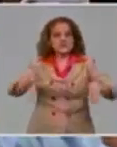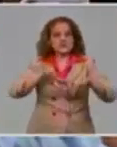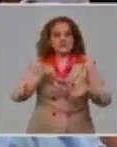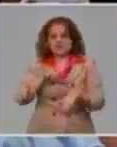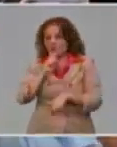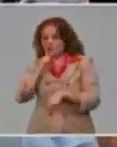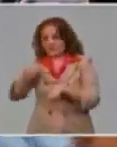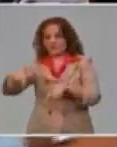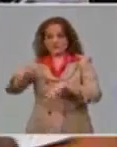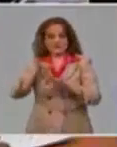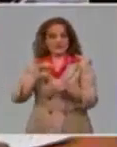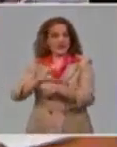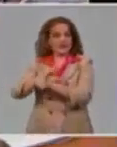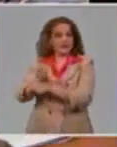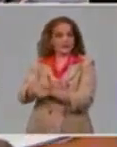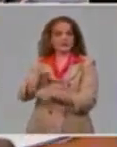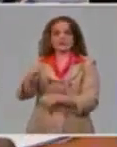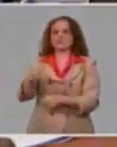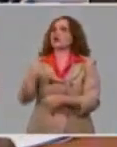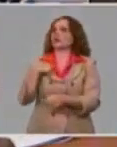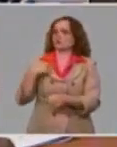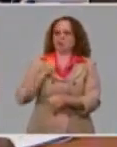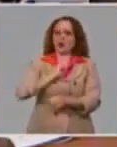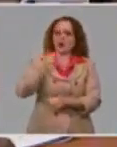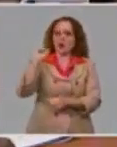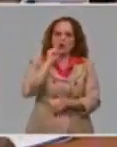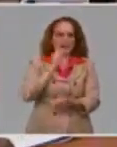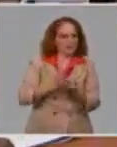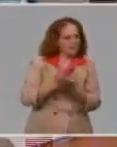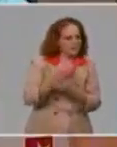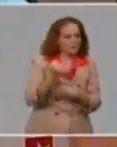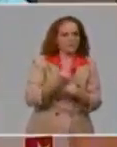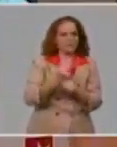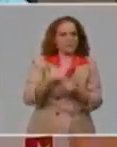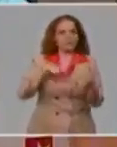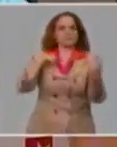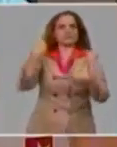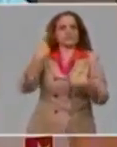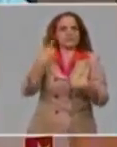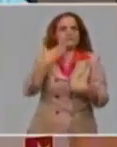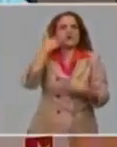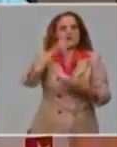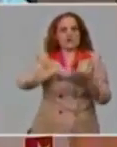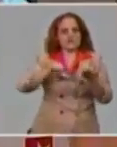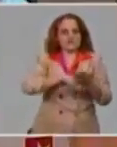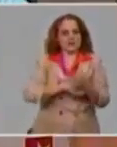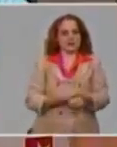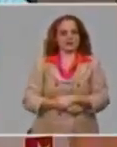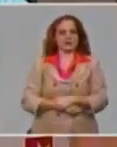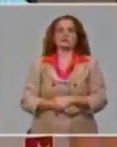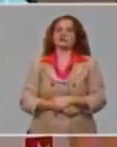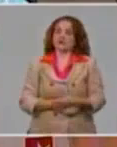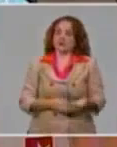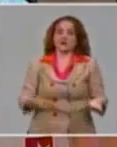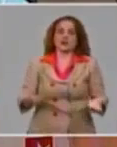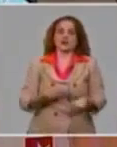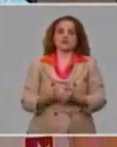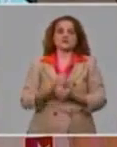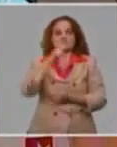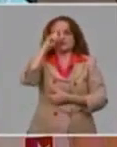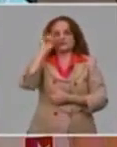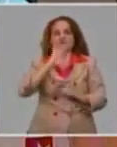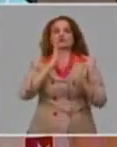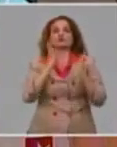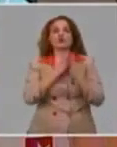el desafío pues haya podido sobrepasarse, ¿no? Claro, es que ha estado muy vinculado todos los